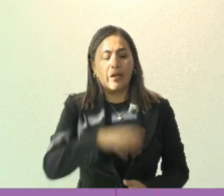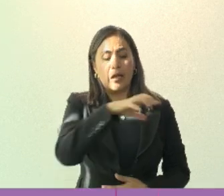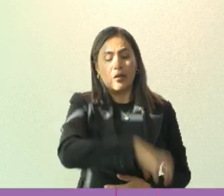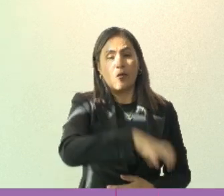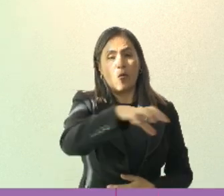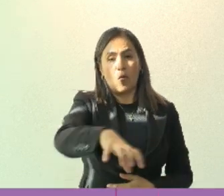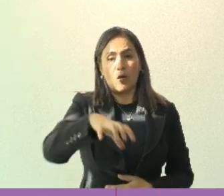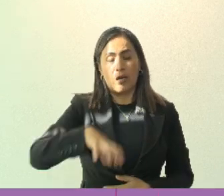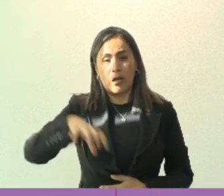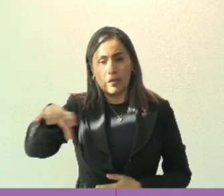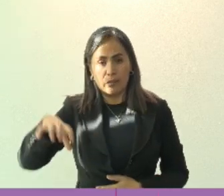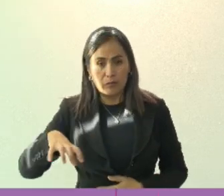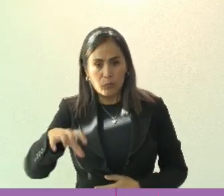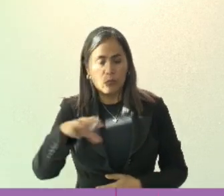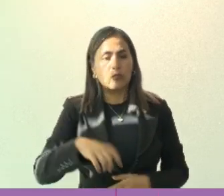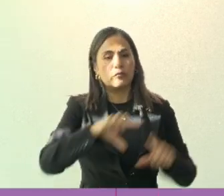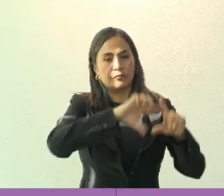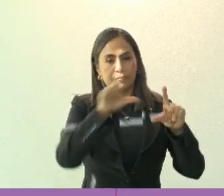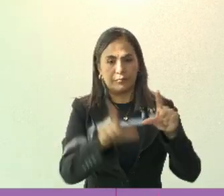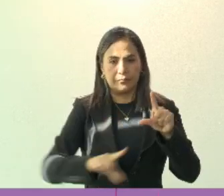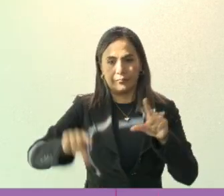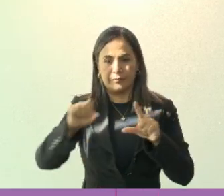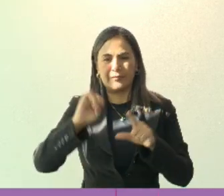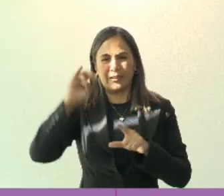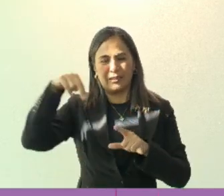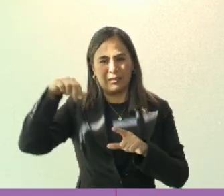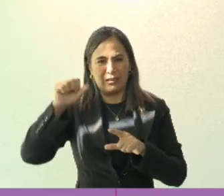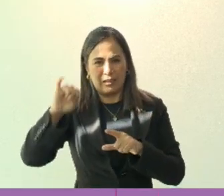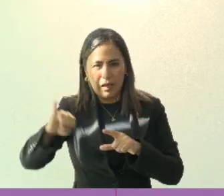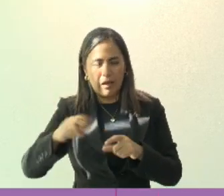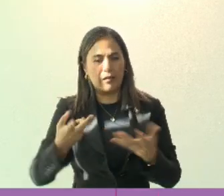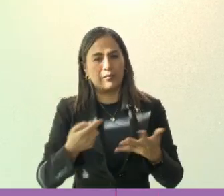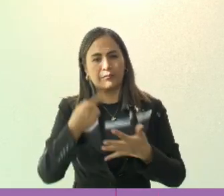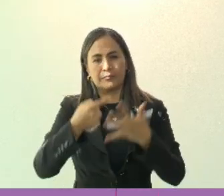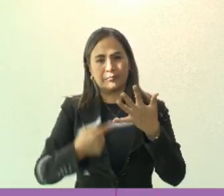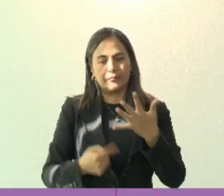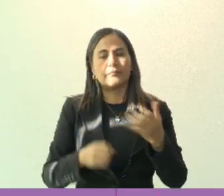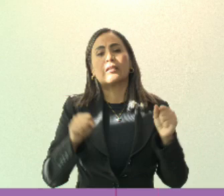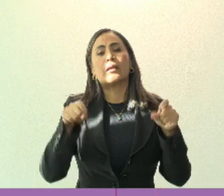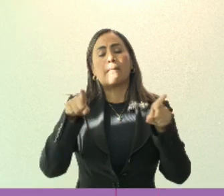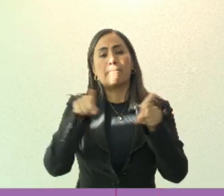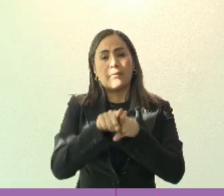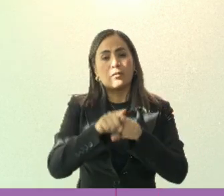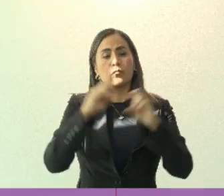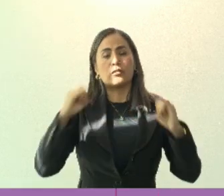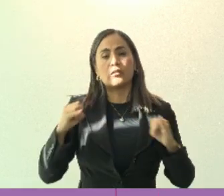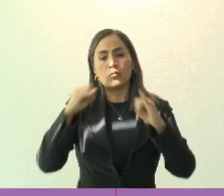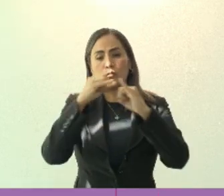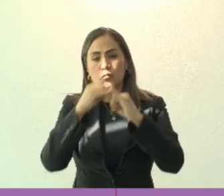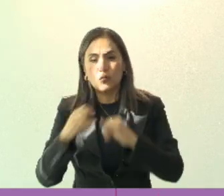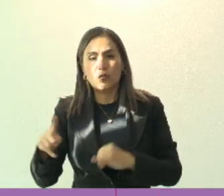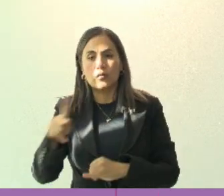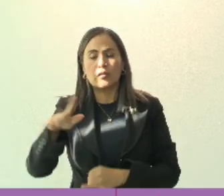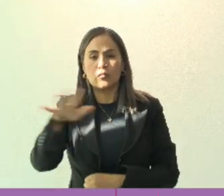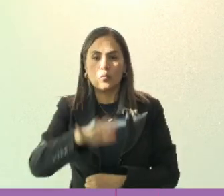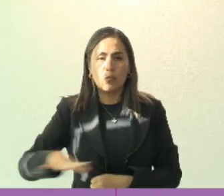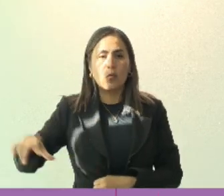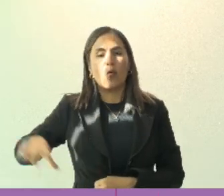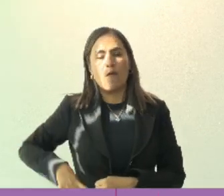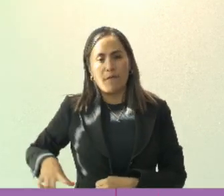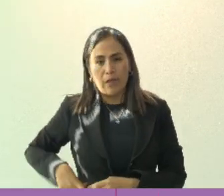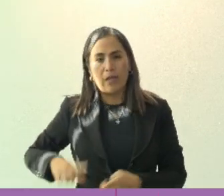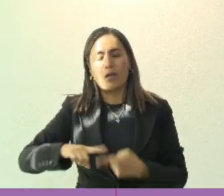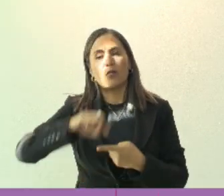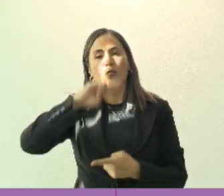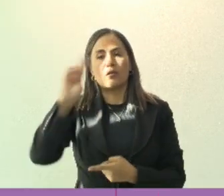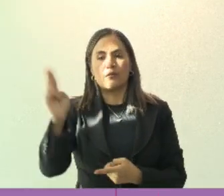organismos garantes, que son los que colaboran con el ejercicio, a las instituciones públicas, a las academias y a la sociedad civil